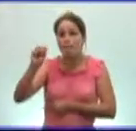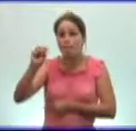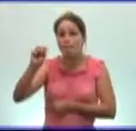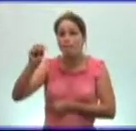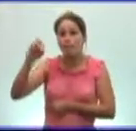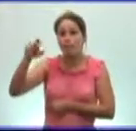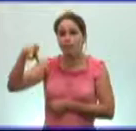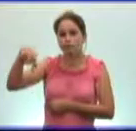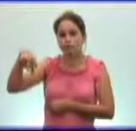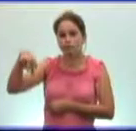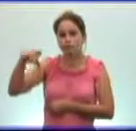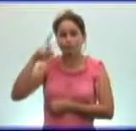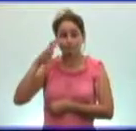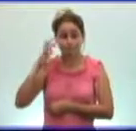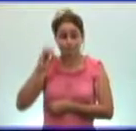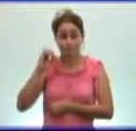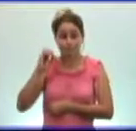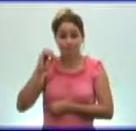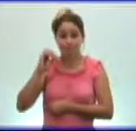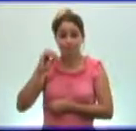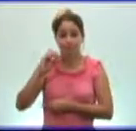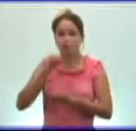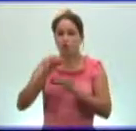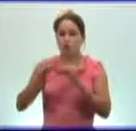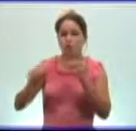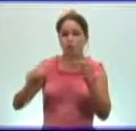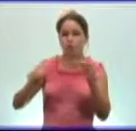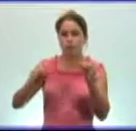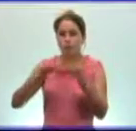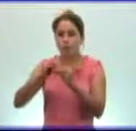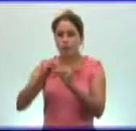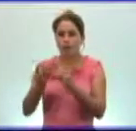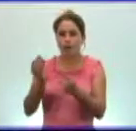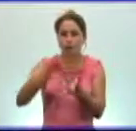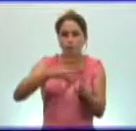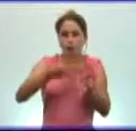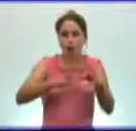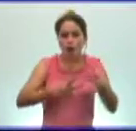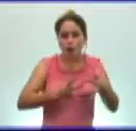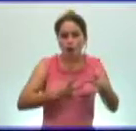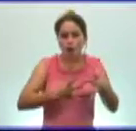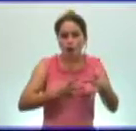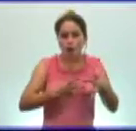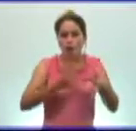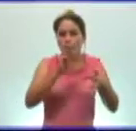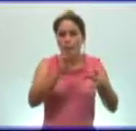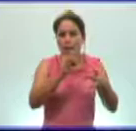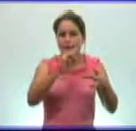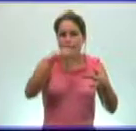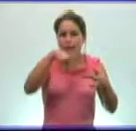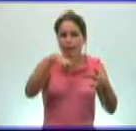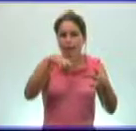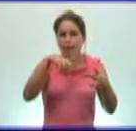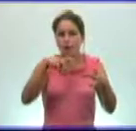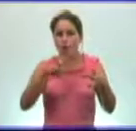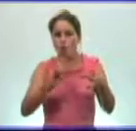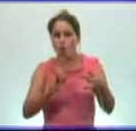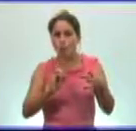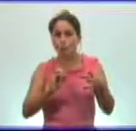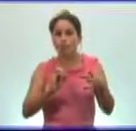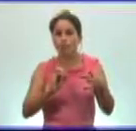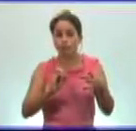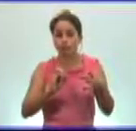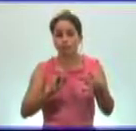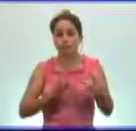2 más. Por lo que cuando yo intercalo estos números se me simplifican y la fórmula me queda representada de esta